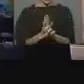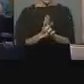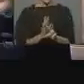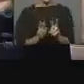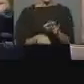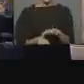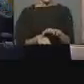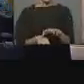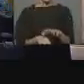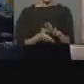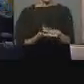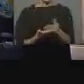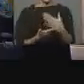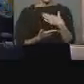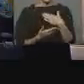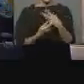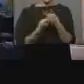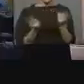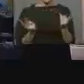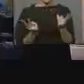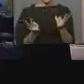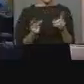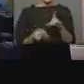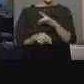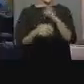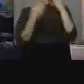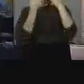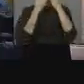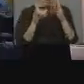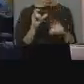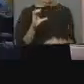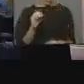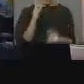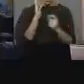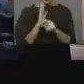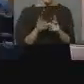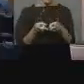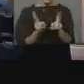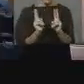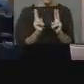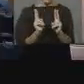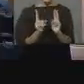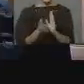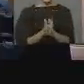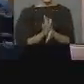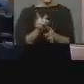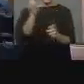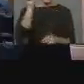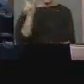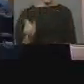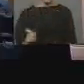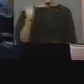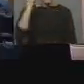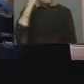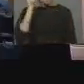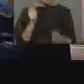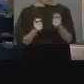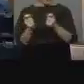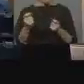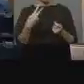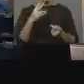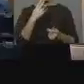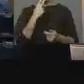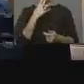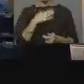salud pública. El Estado de Chile es laico y reconoce el derecho que asiste a toda persona para conducir en su